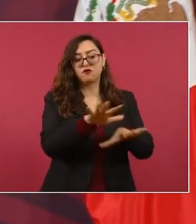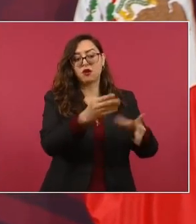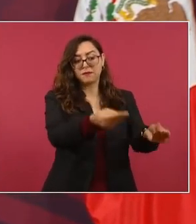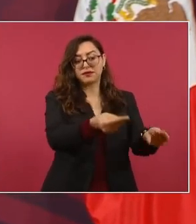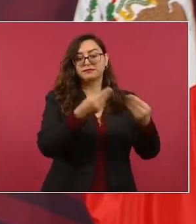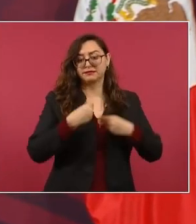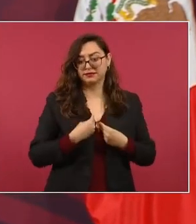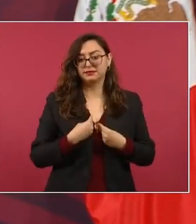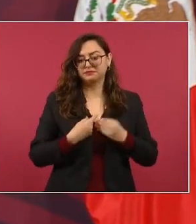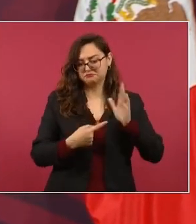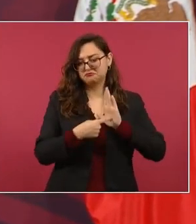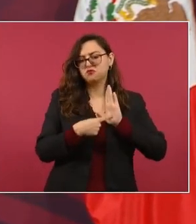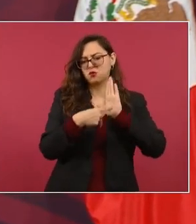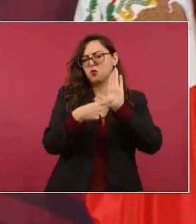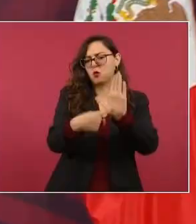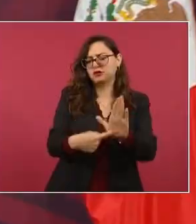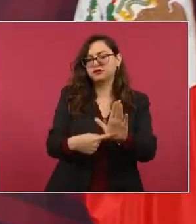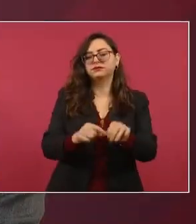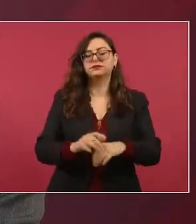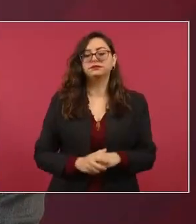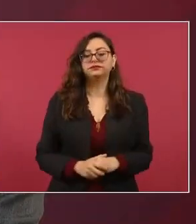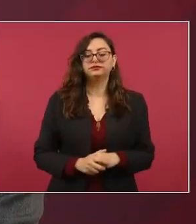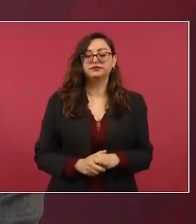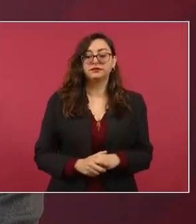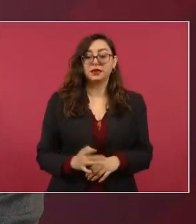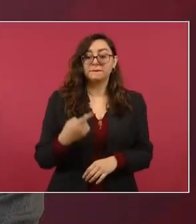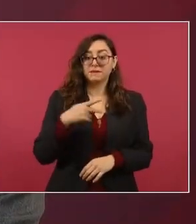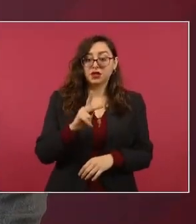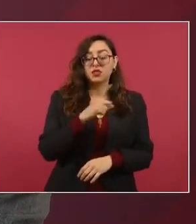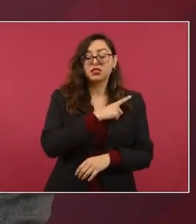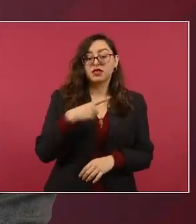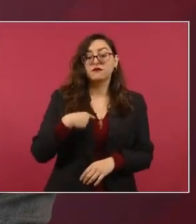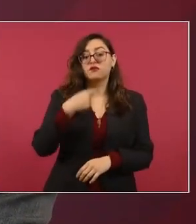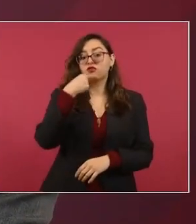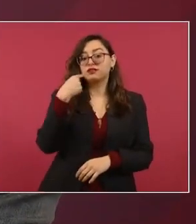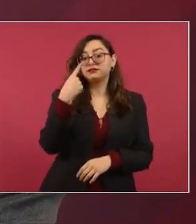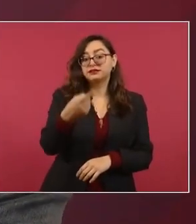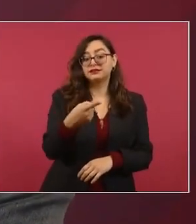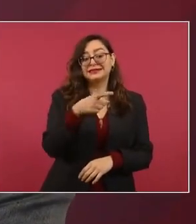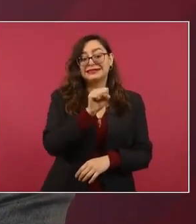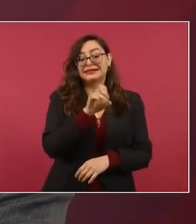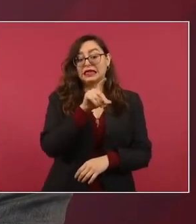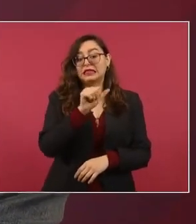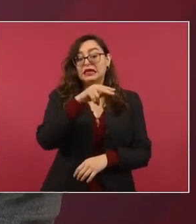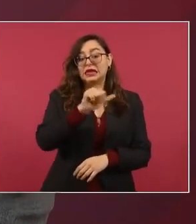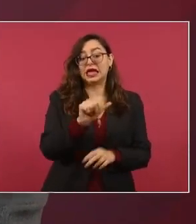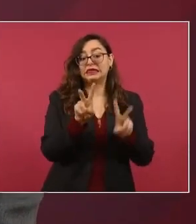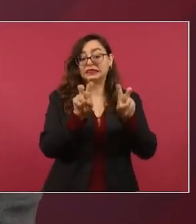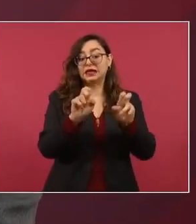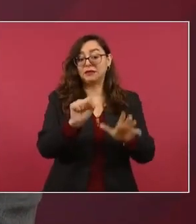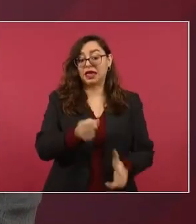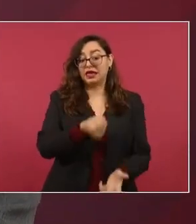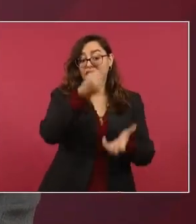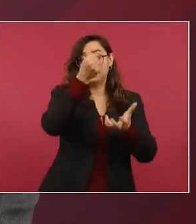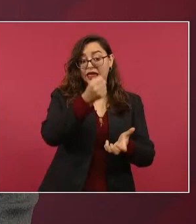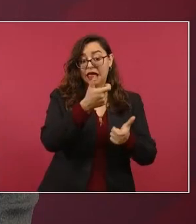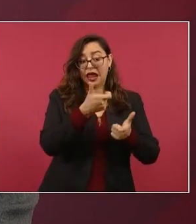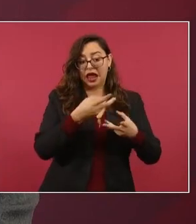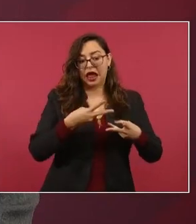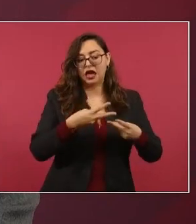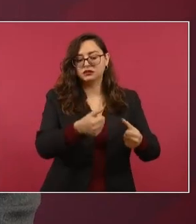que la Secretaría de la Defensa es una institución que cuida mucho todos estos